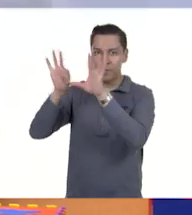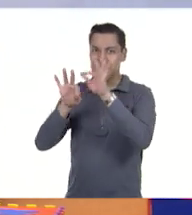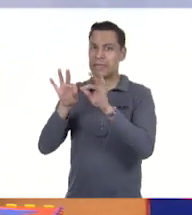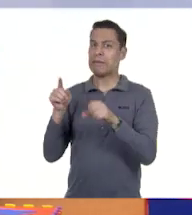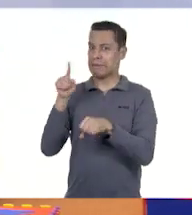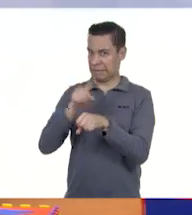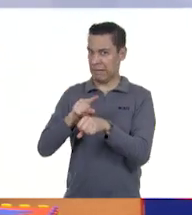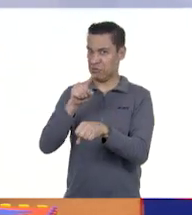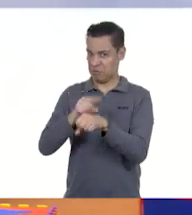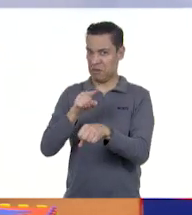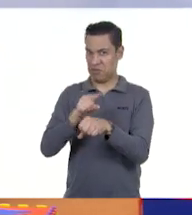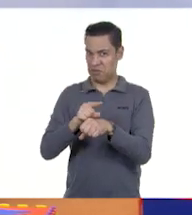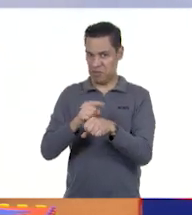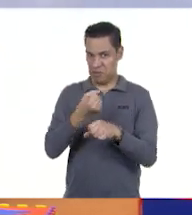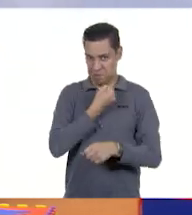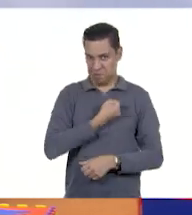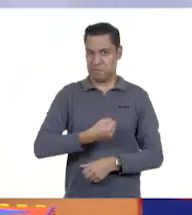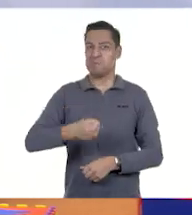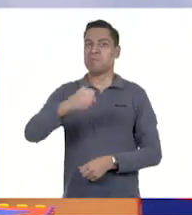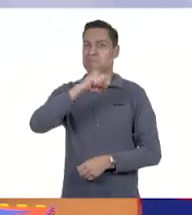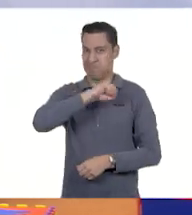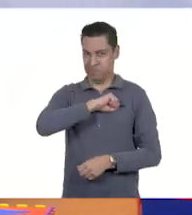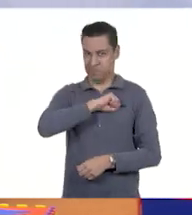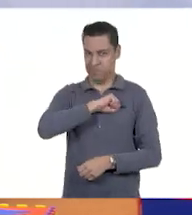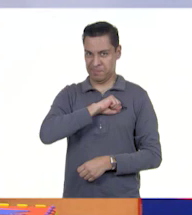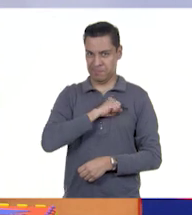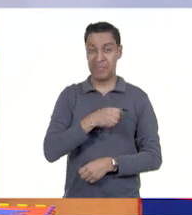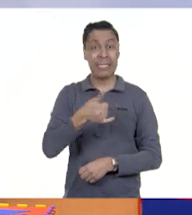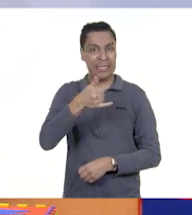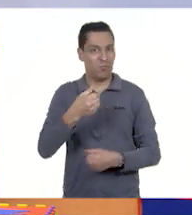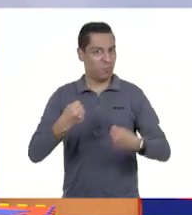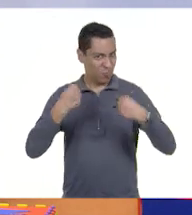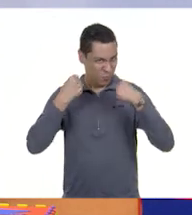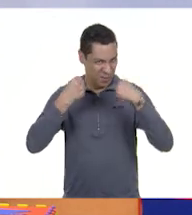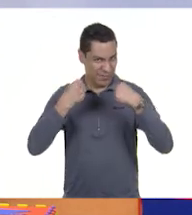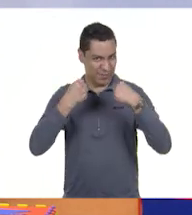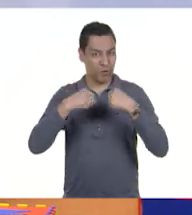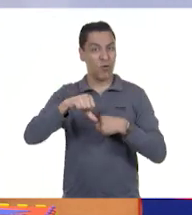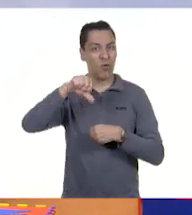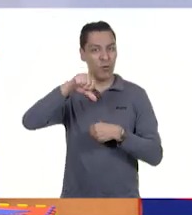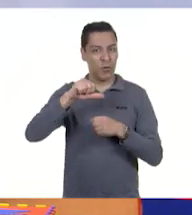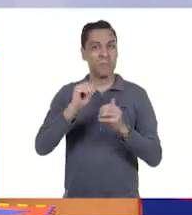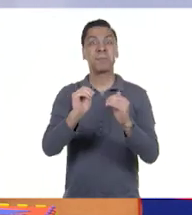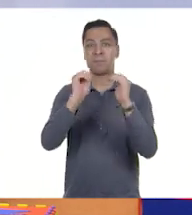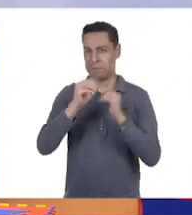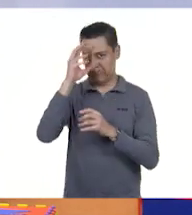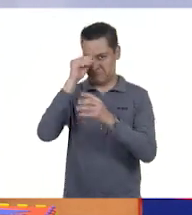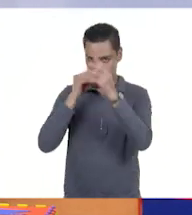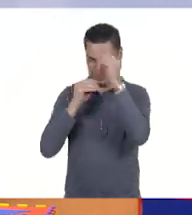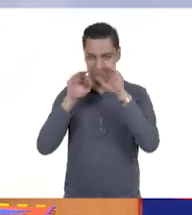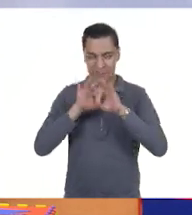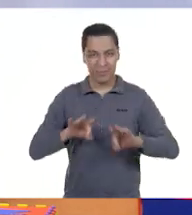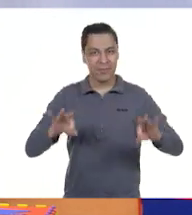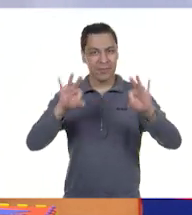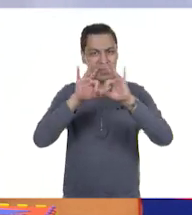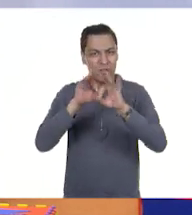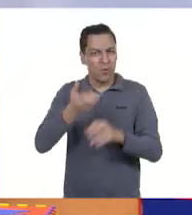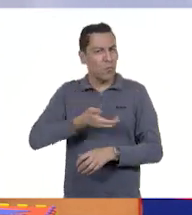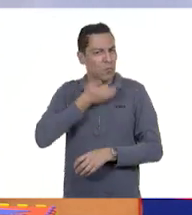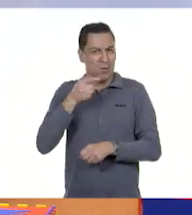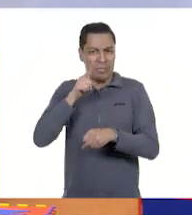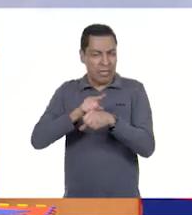estar sanos y además fuertes. El día de hoy aprenderemos acerca de la importancia de los hábitos de